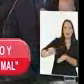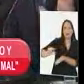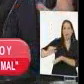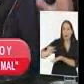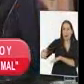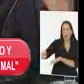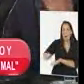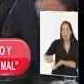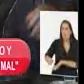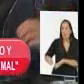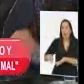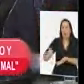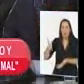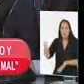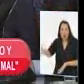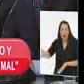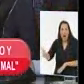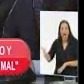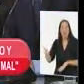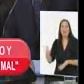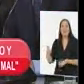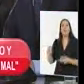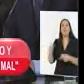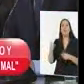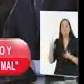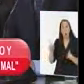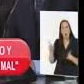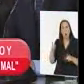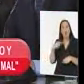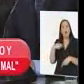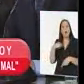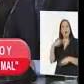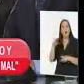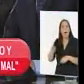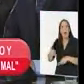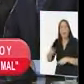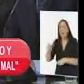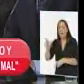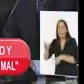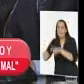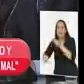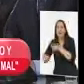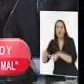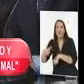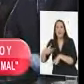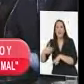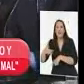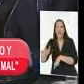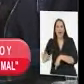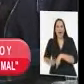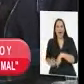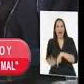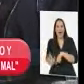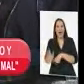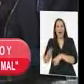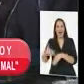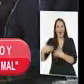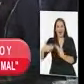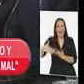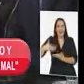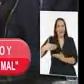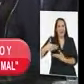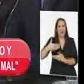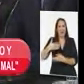cuando votó, los puso a ellos gobernando y a mí en la oposición. Muchas veces me dice, están más cerca de uno de otro. Pues yo estoy donde me pusieron. La gente, cuando